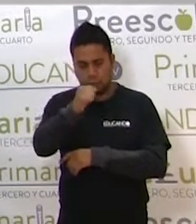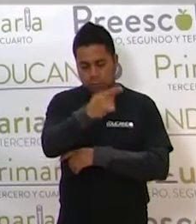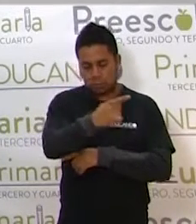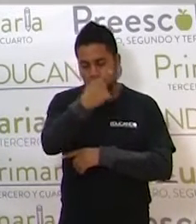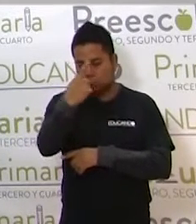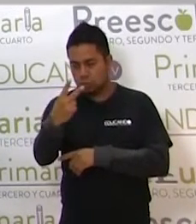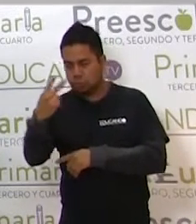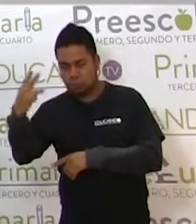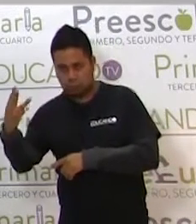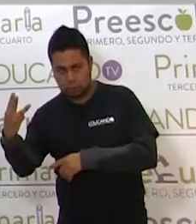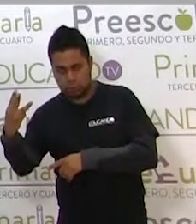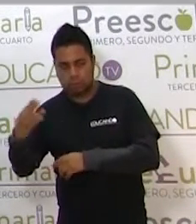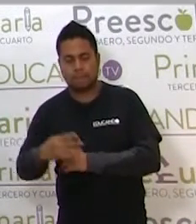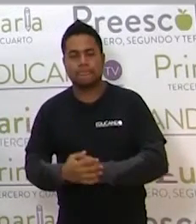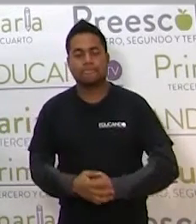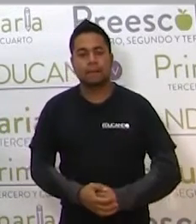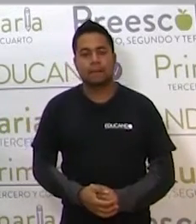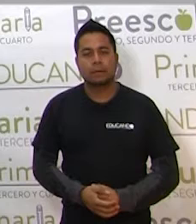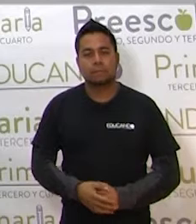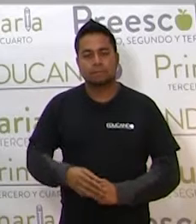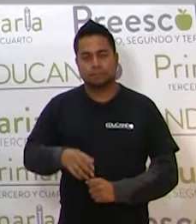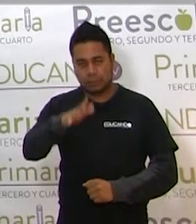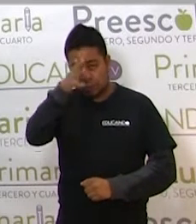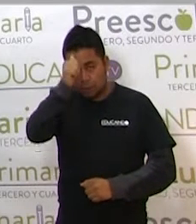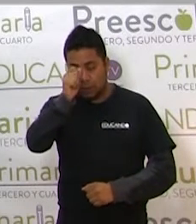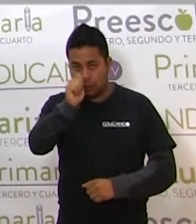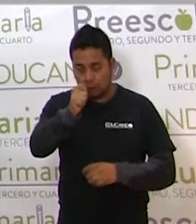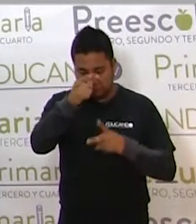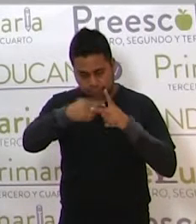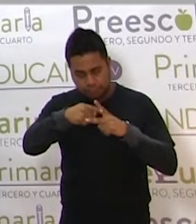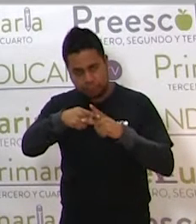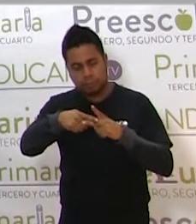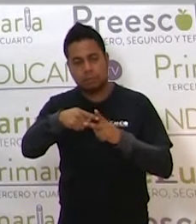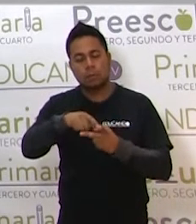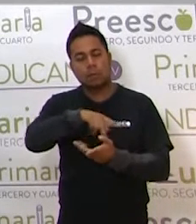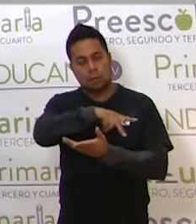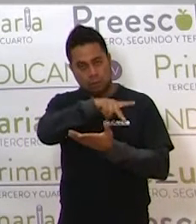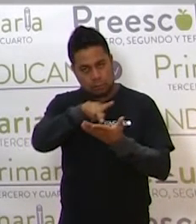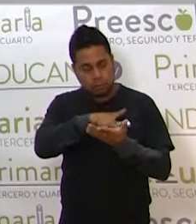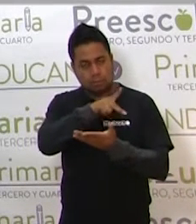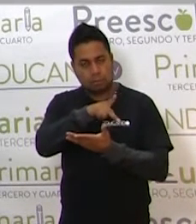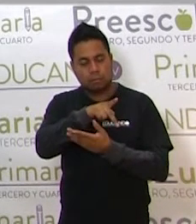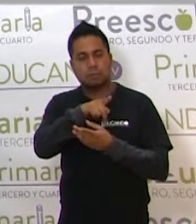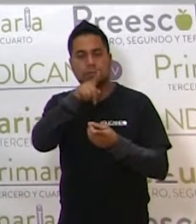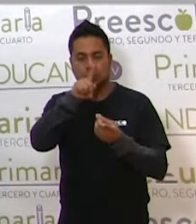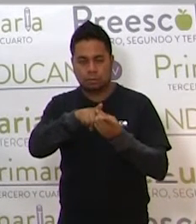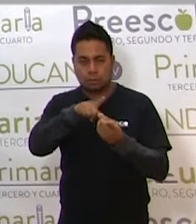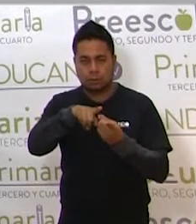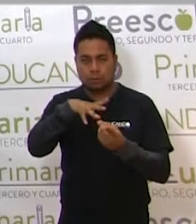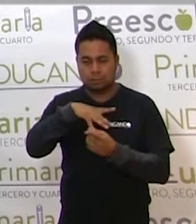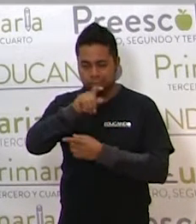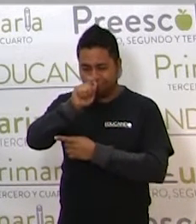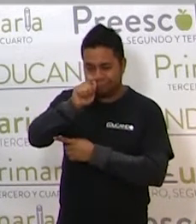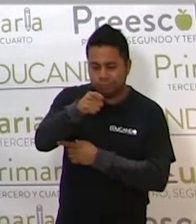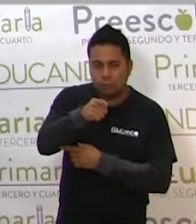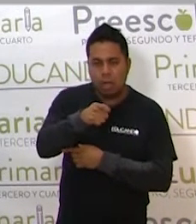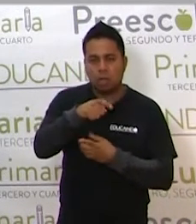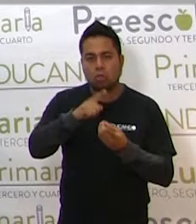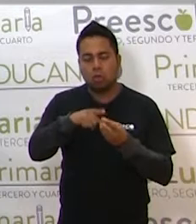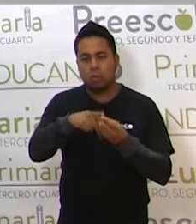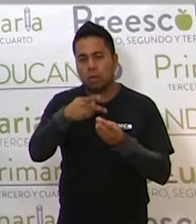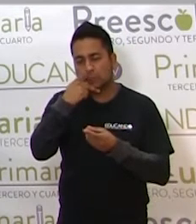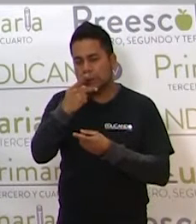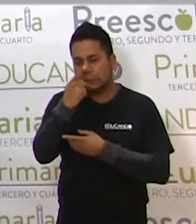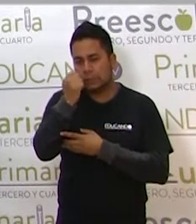123 métrica recuerda y nuevamente dónde está su sílaba tónica